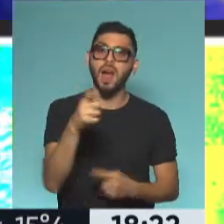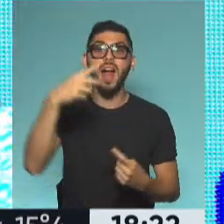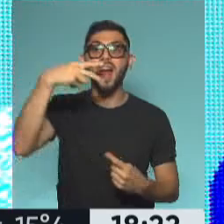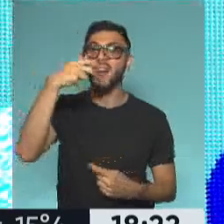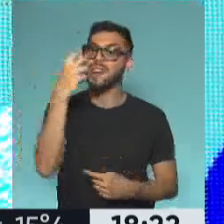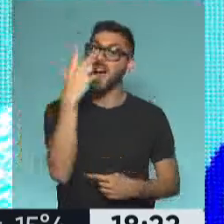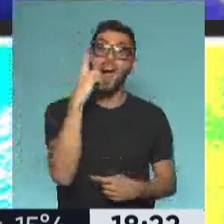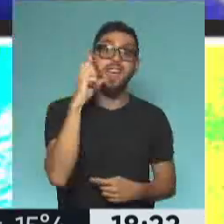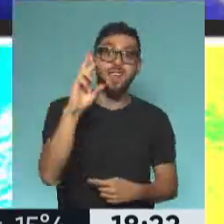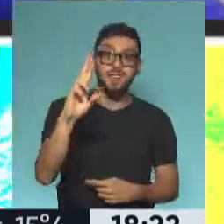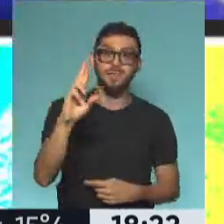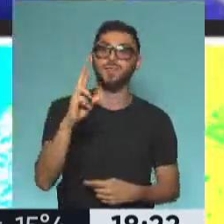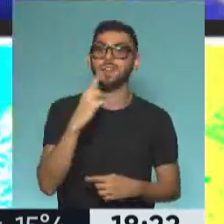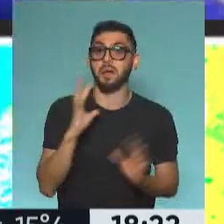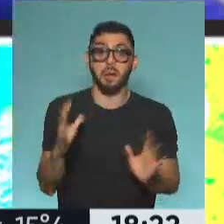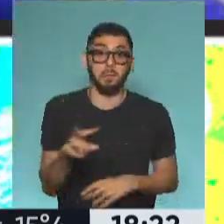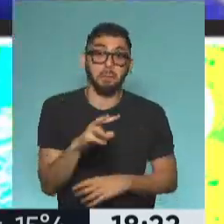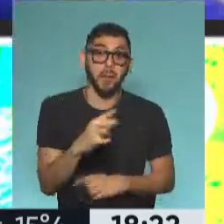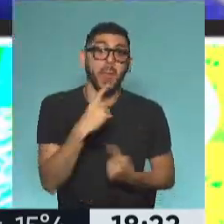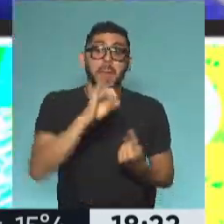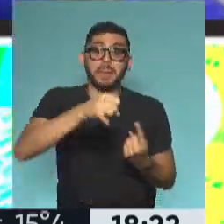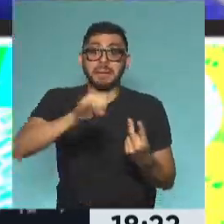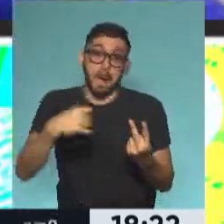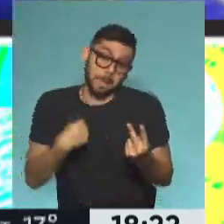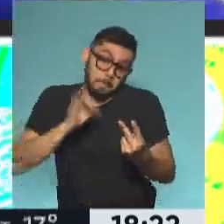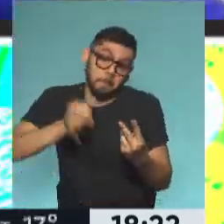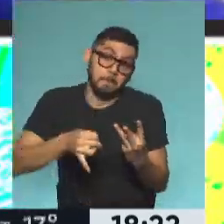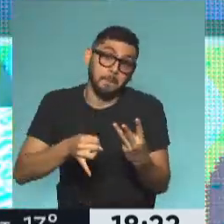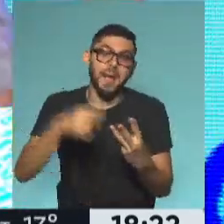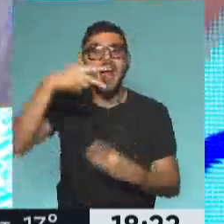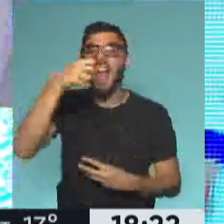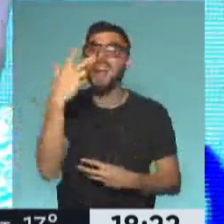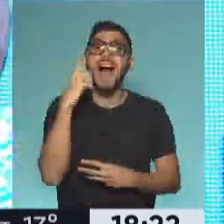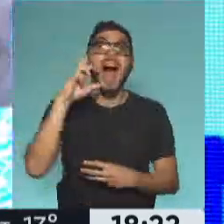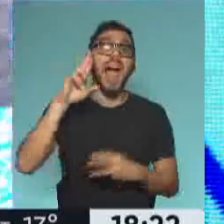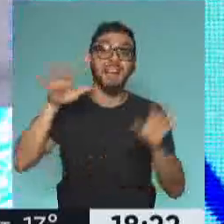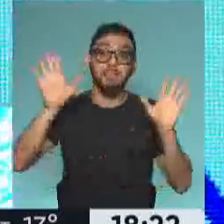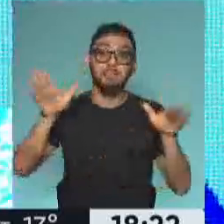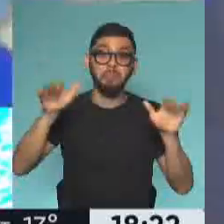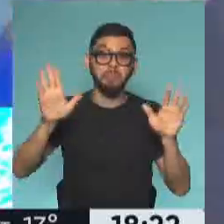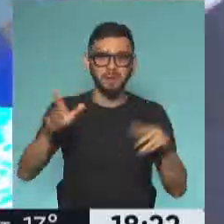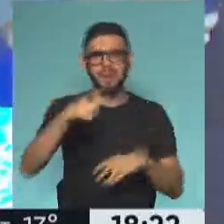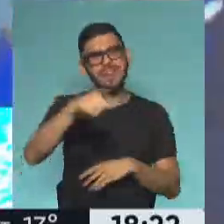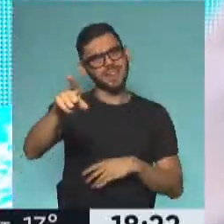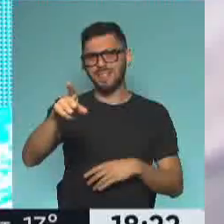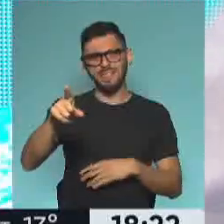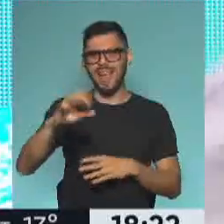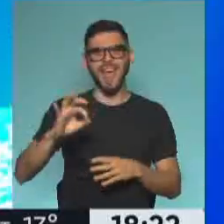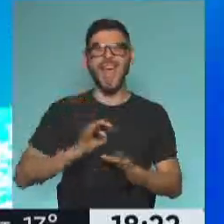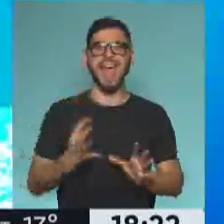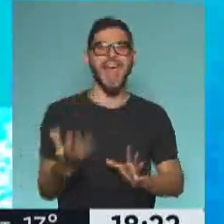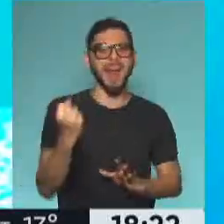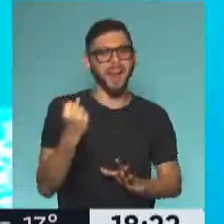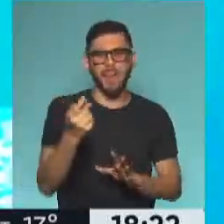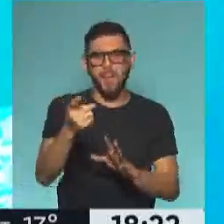Nair. Sí, me voy a guiar. Nair está colgada. Sí, Nair tiene que ir a recuperatorio.